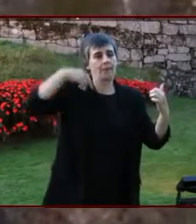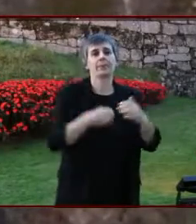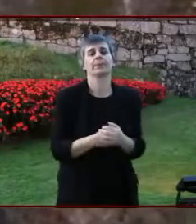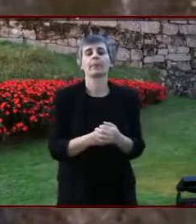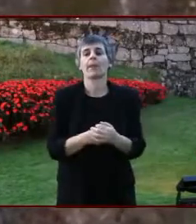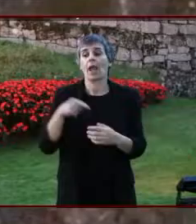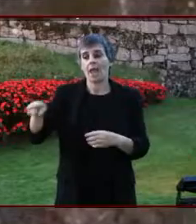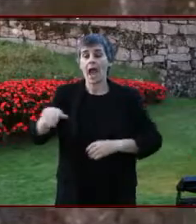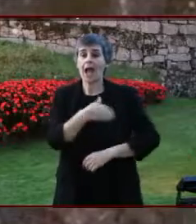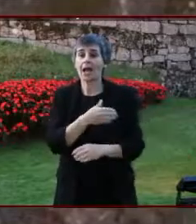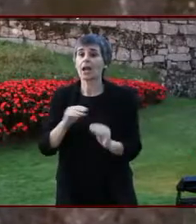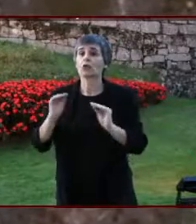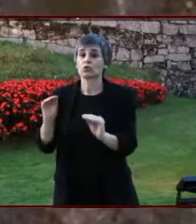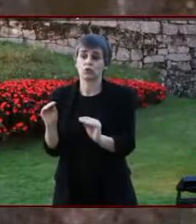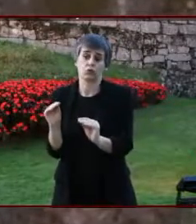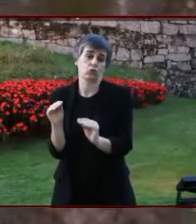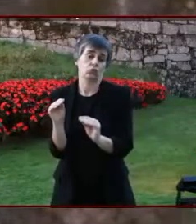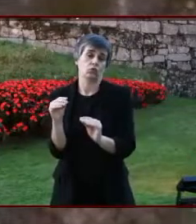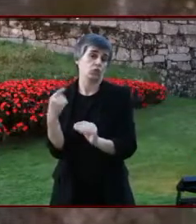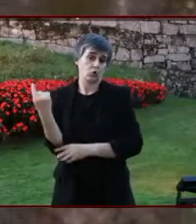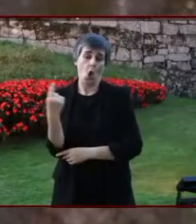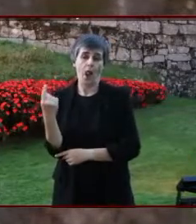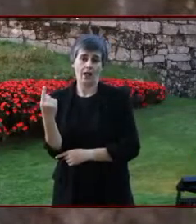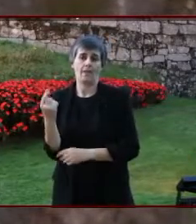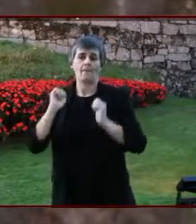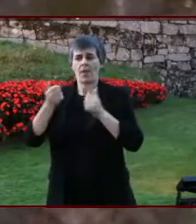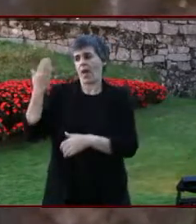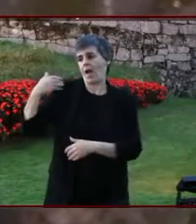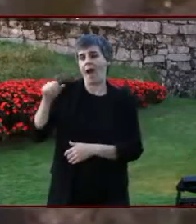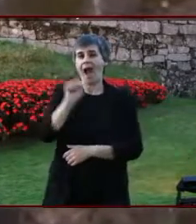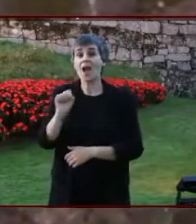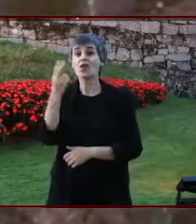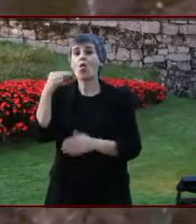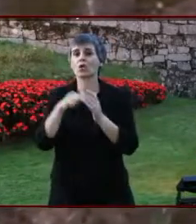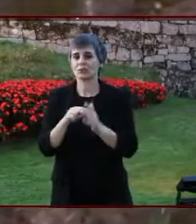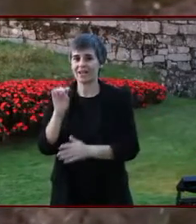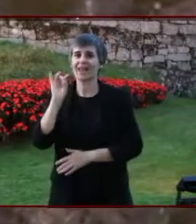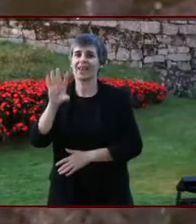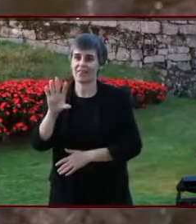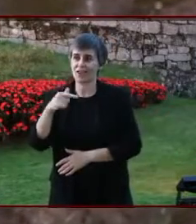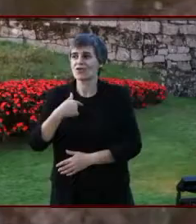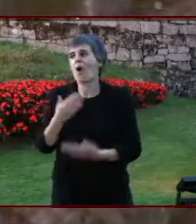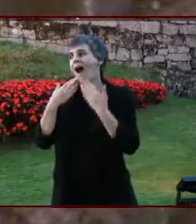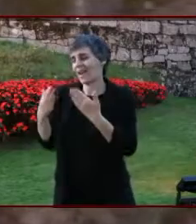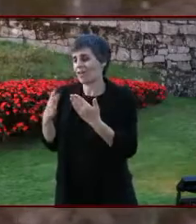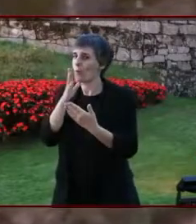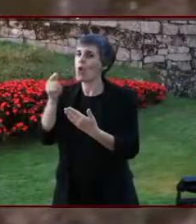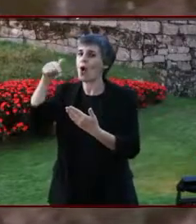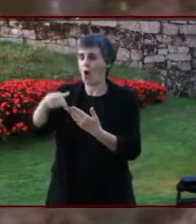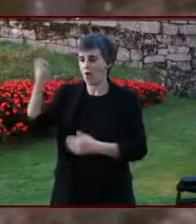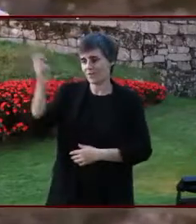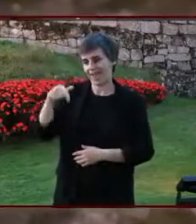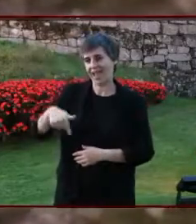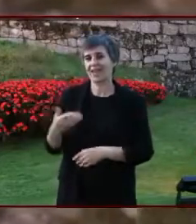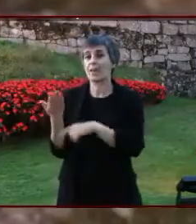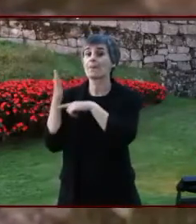xa alá por o ano 2015, a quen agradezco moitísimo que este aquí conducindo este